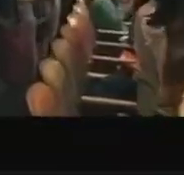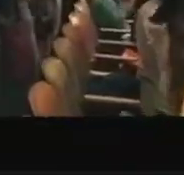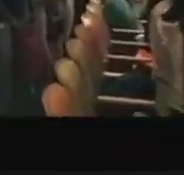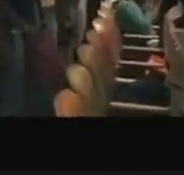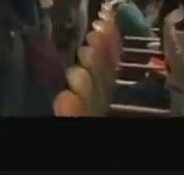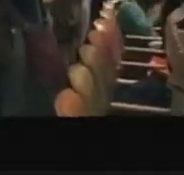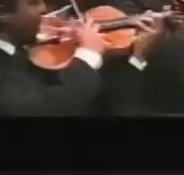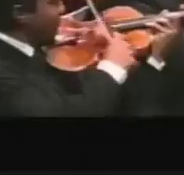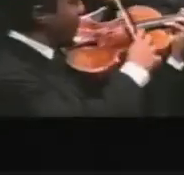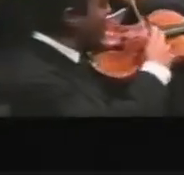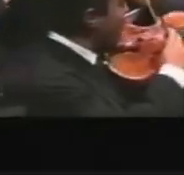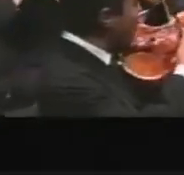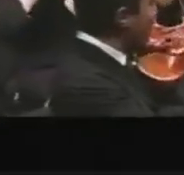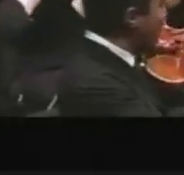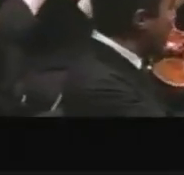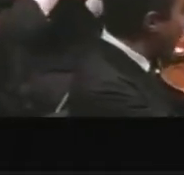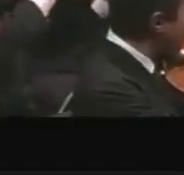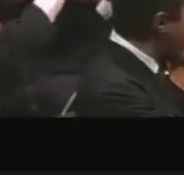Nuevo.